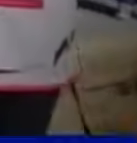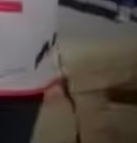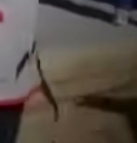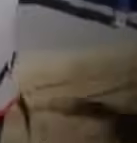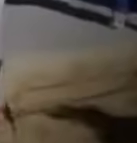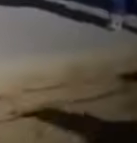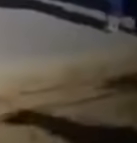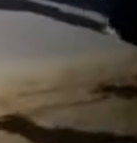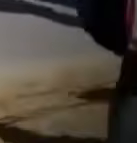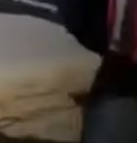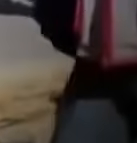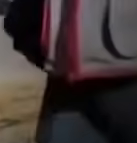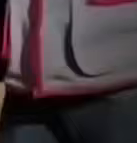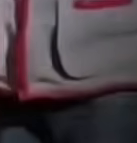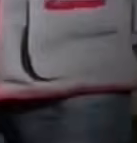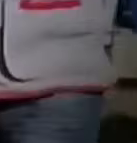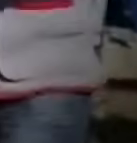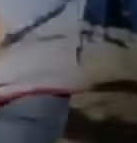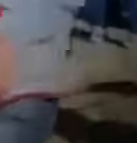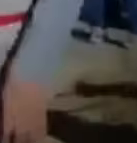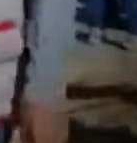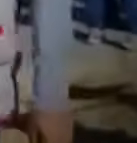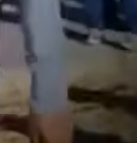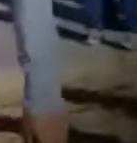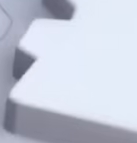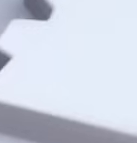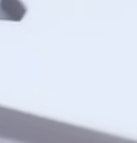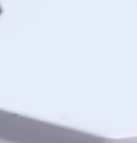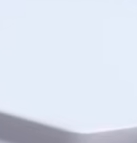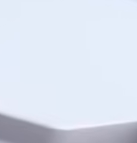En instantes.